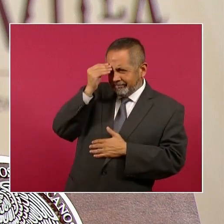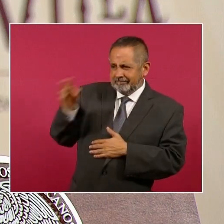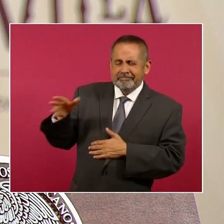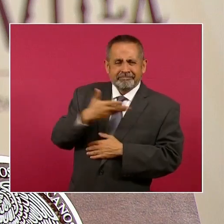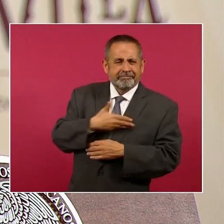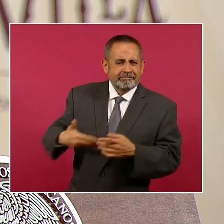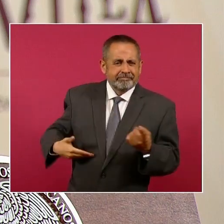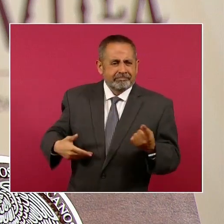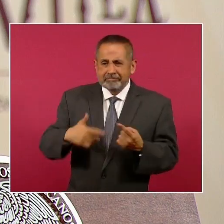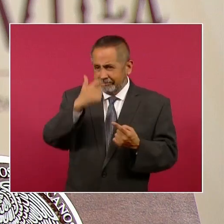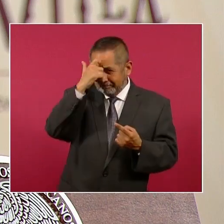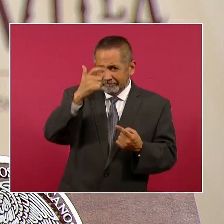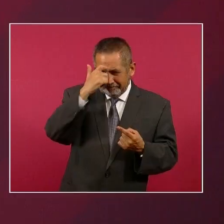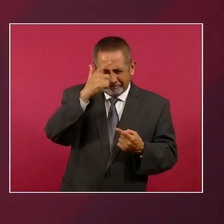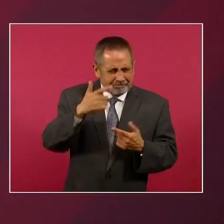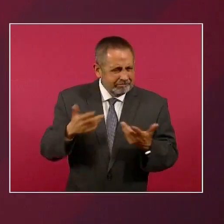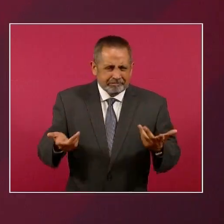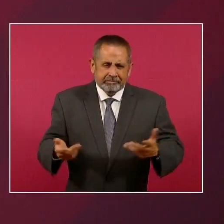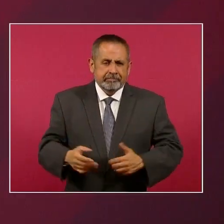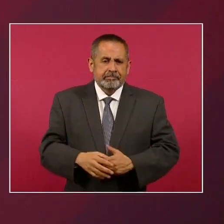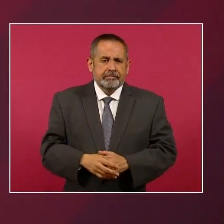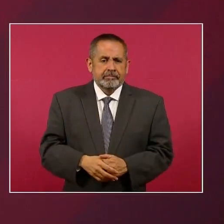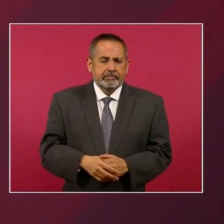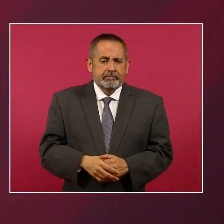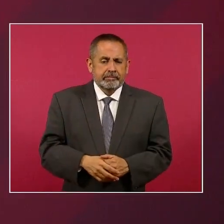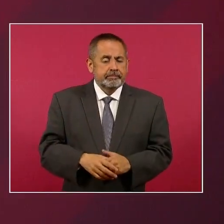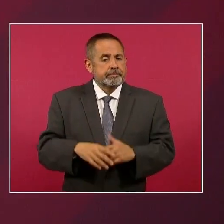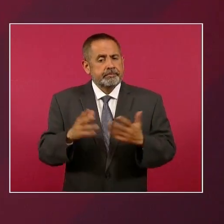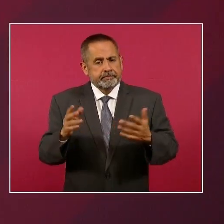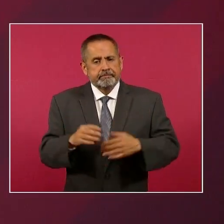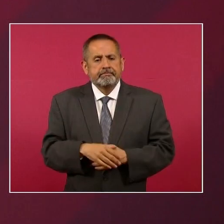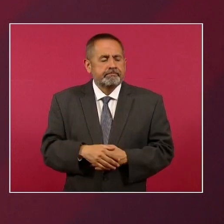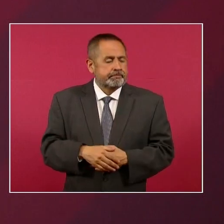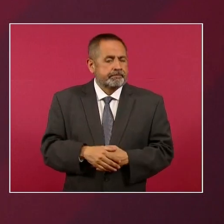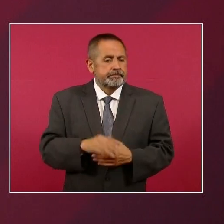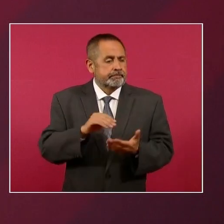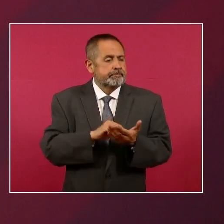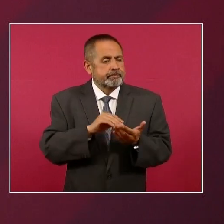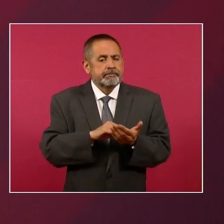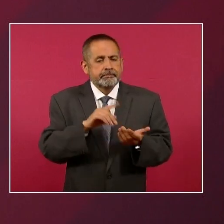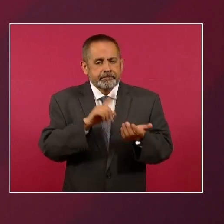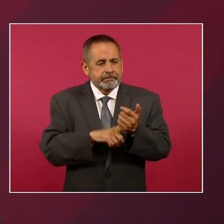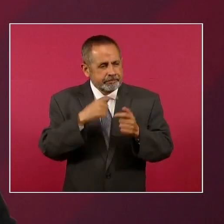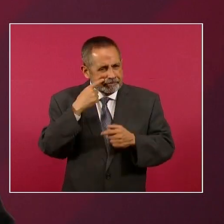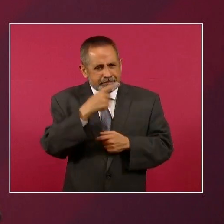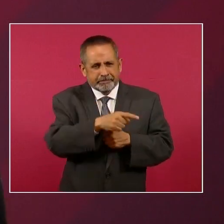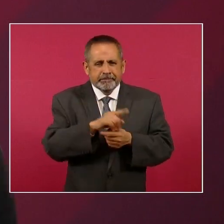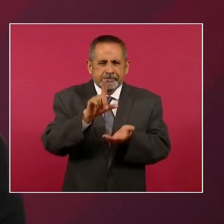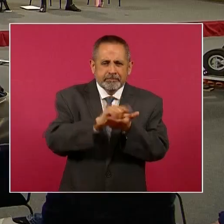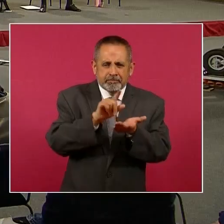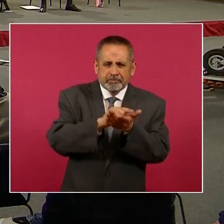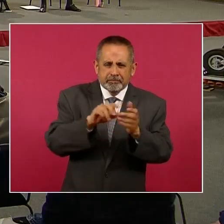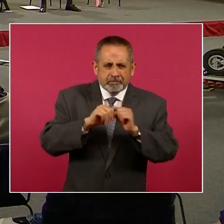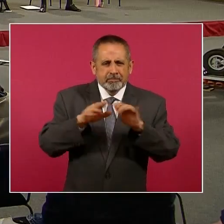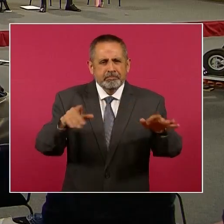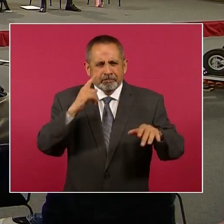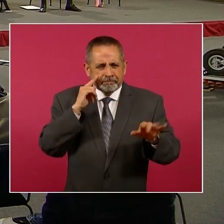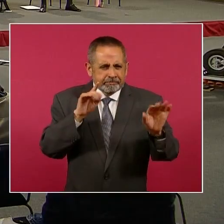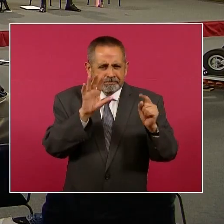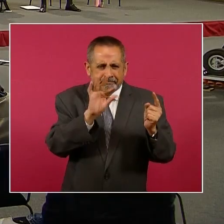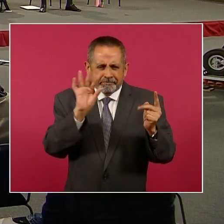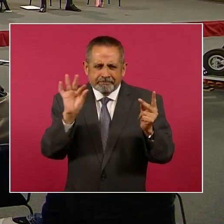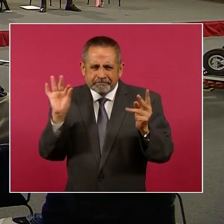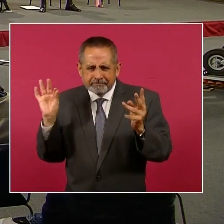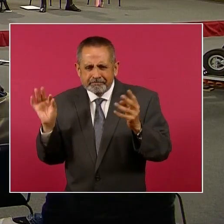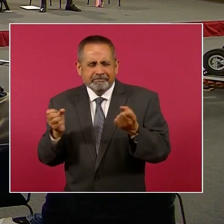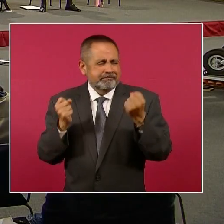inventarle este infundio. Bueno, pero no faltan las risas. Vamos a mostrarles dos tweets que elegimos, de los